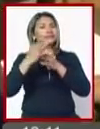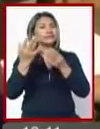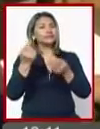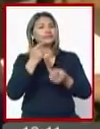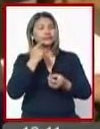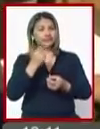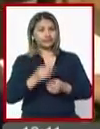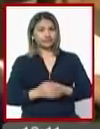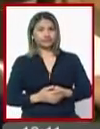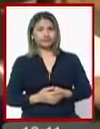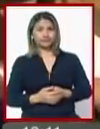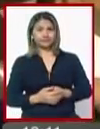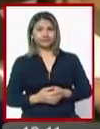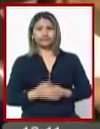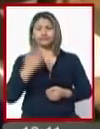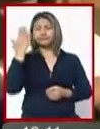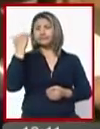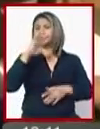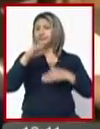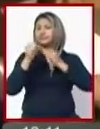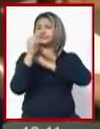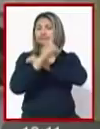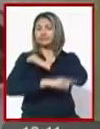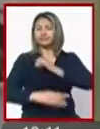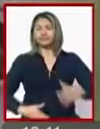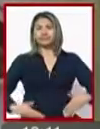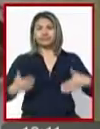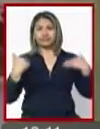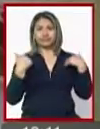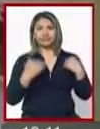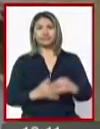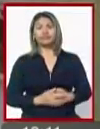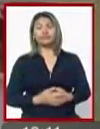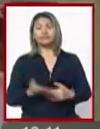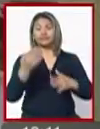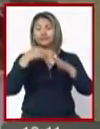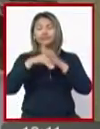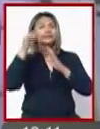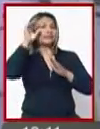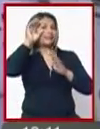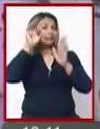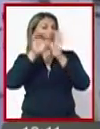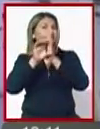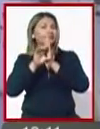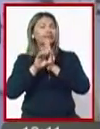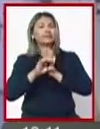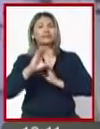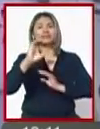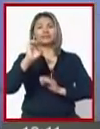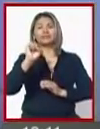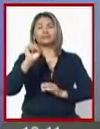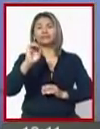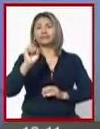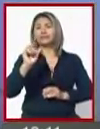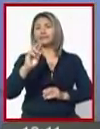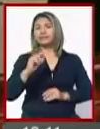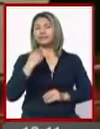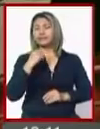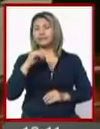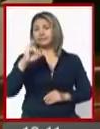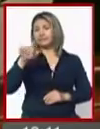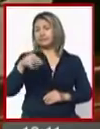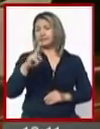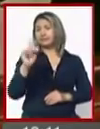Ojalá diga eso, ¿no? Porque todo se paga en esta vida. Dentro de esos ambientes están fotografías como la de don César Vilca, Julio